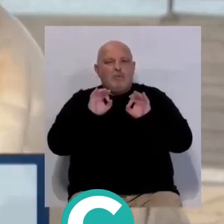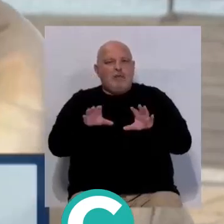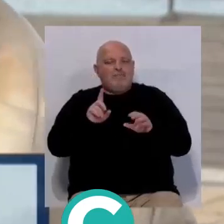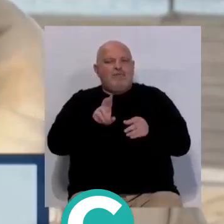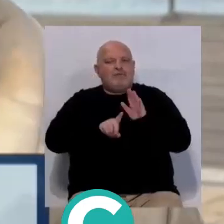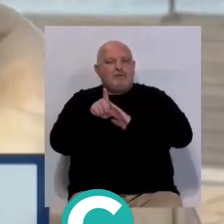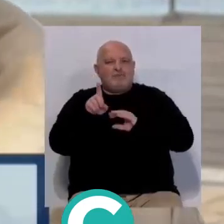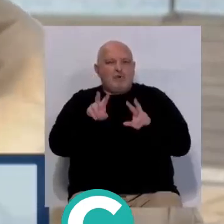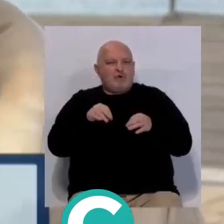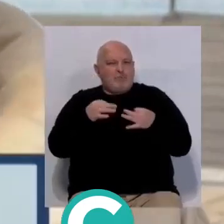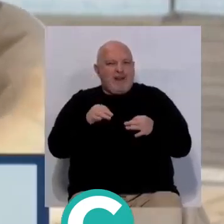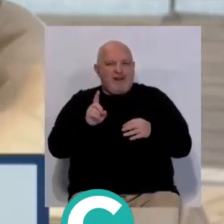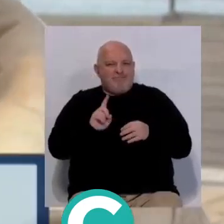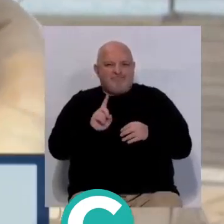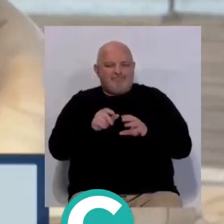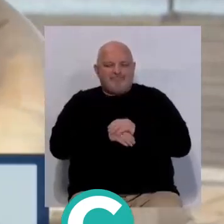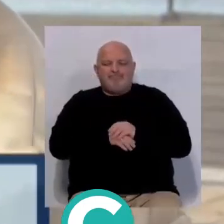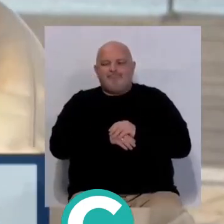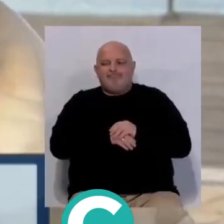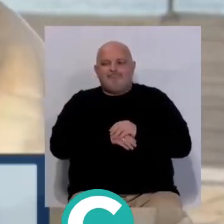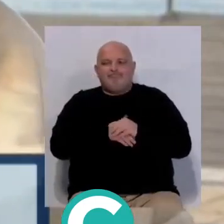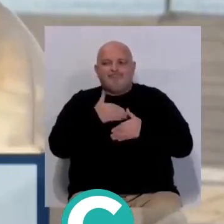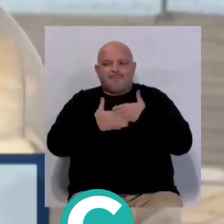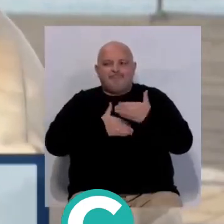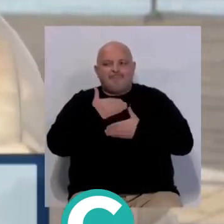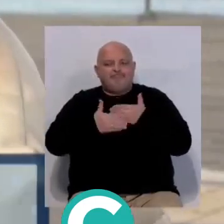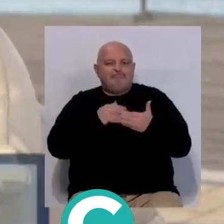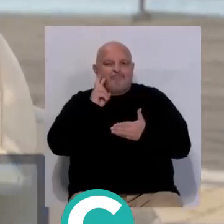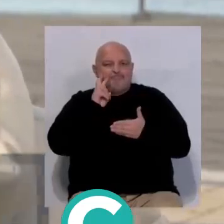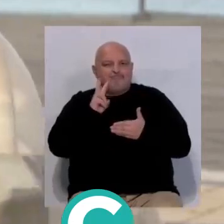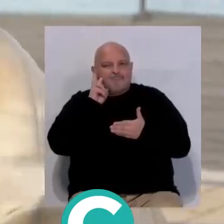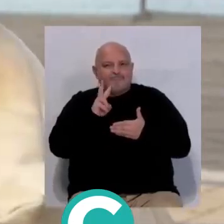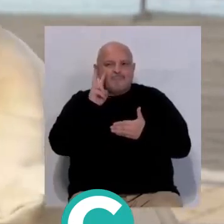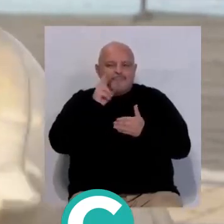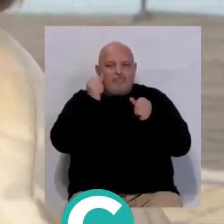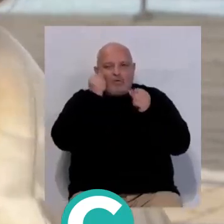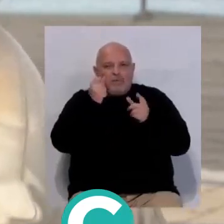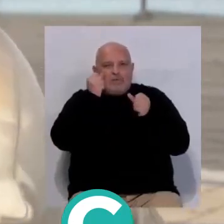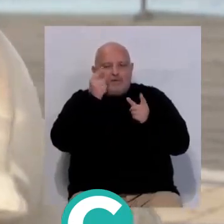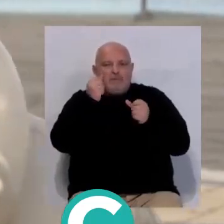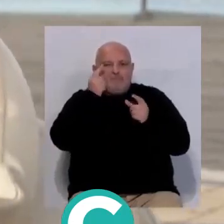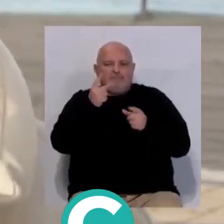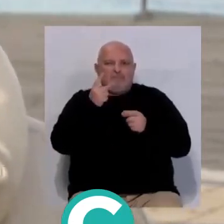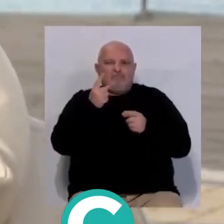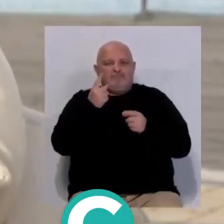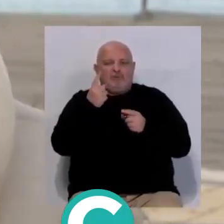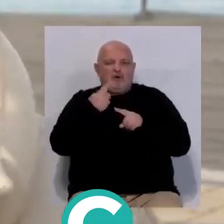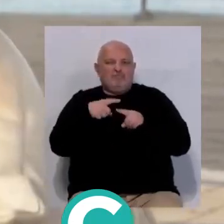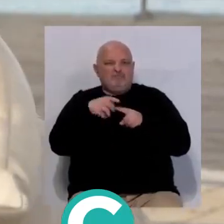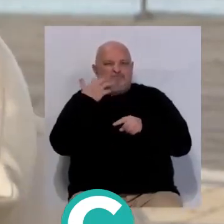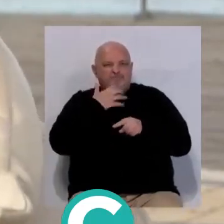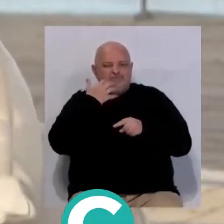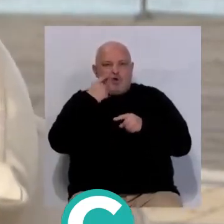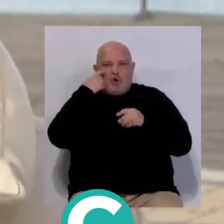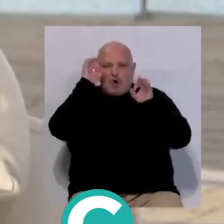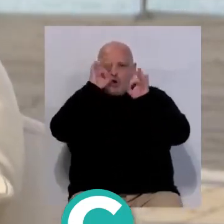un desarrollo, por así decirlo, normal. Entonces nos empezamos a dar cuenta que tenía, hacía unas cosas raras con